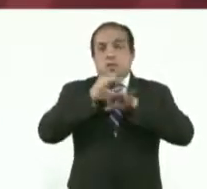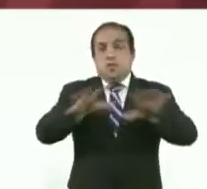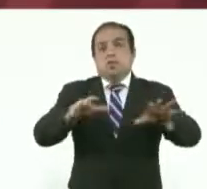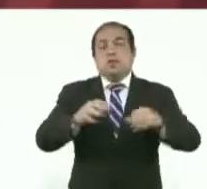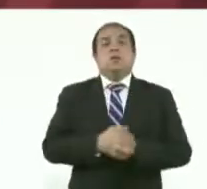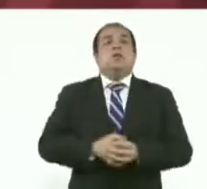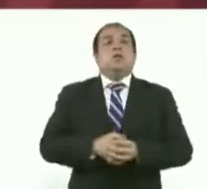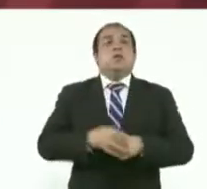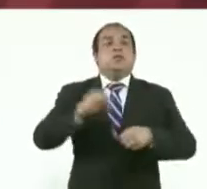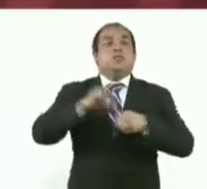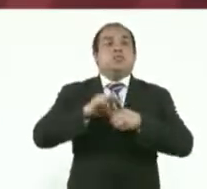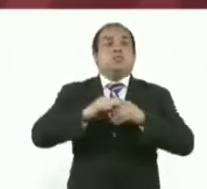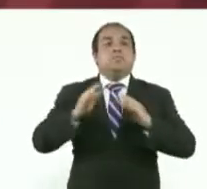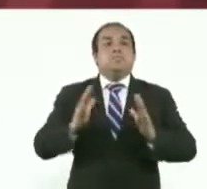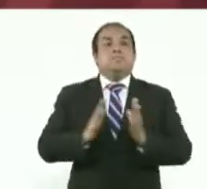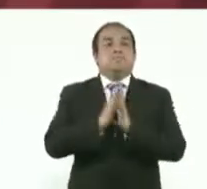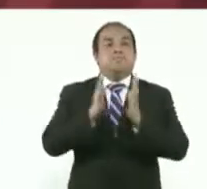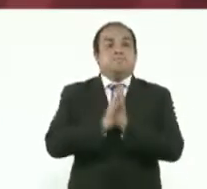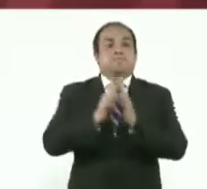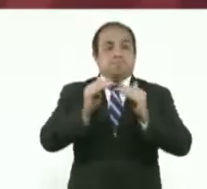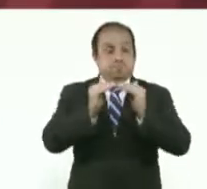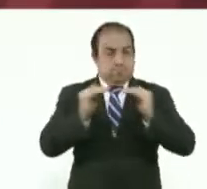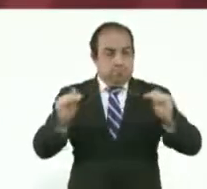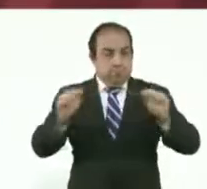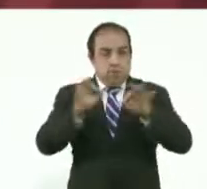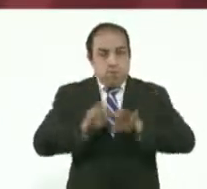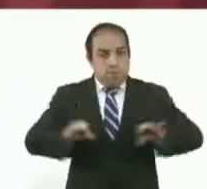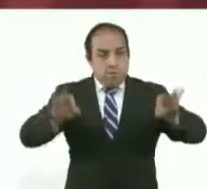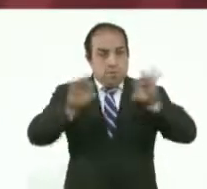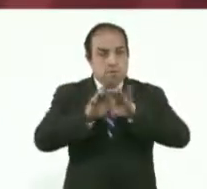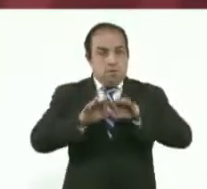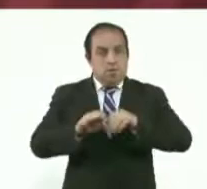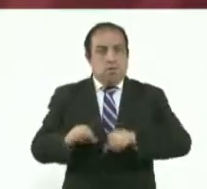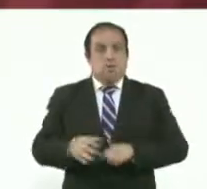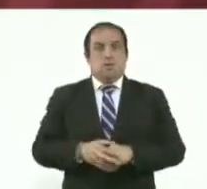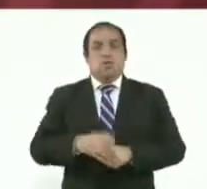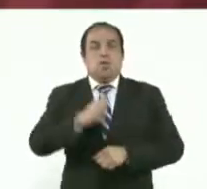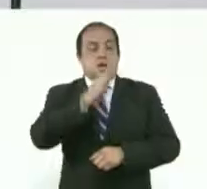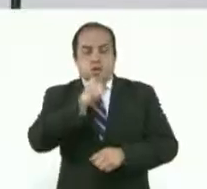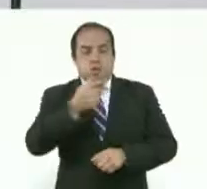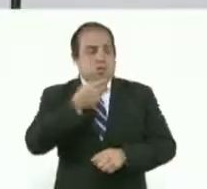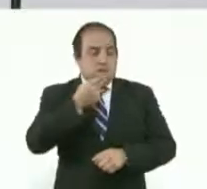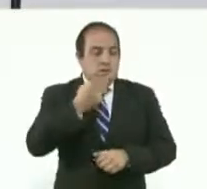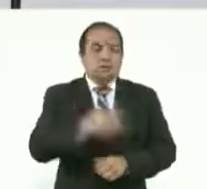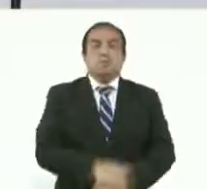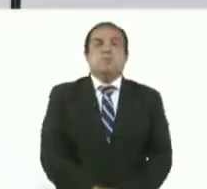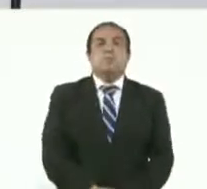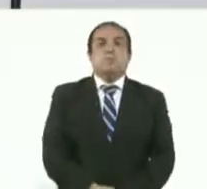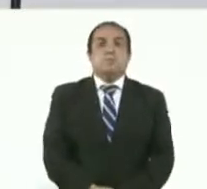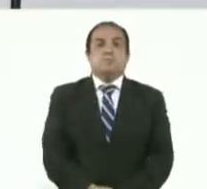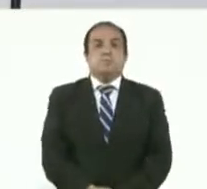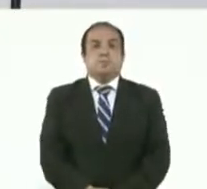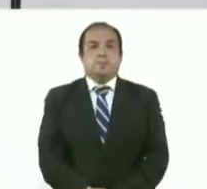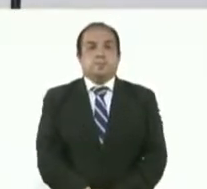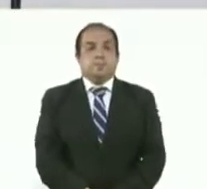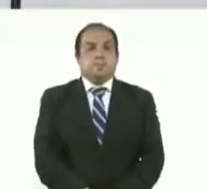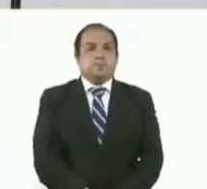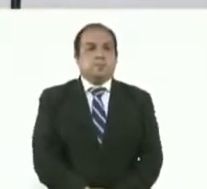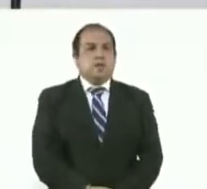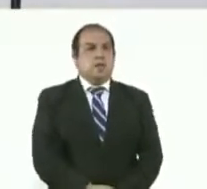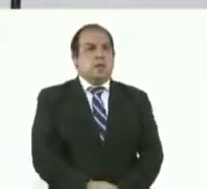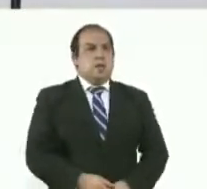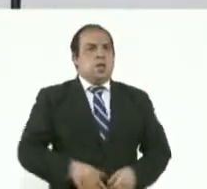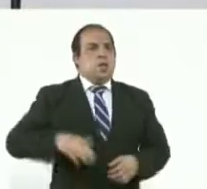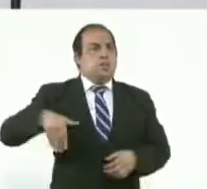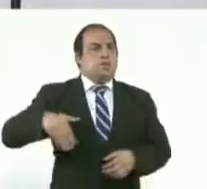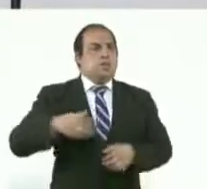este ejercicio de democracia participativa que es muy importante y del que no nos permiten hablar. Bueno, y había comentado hace un momento